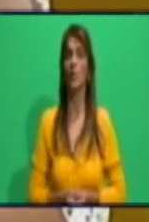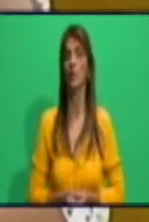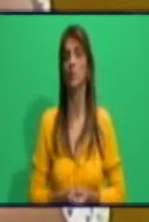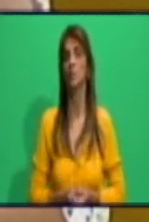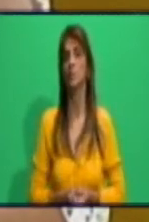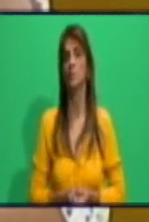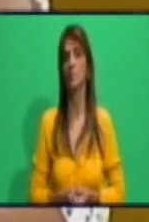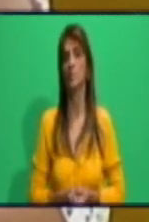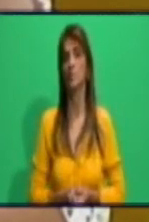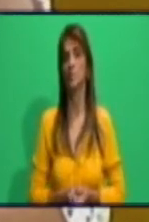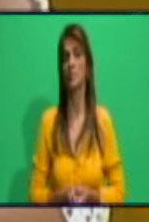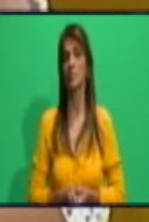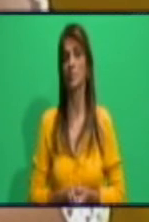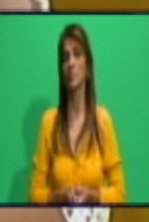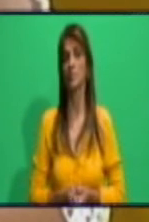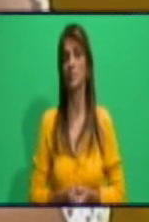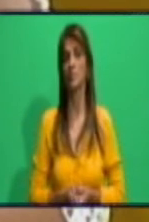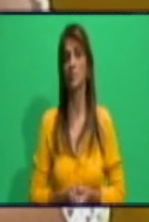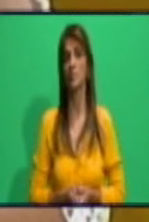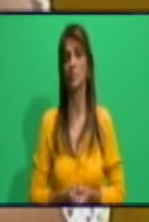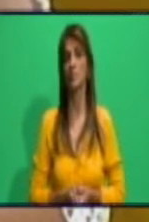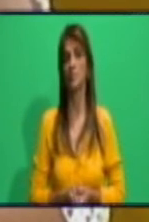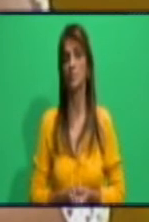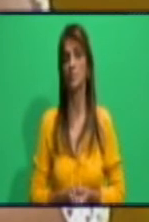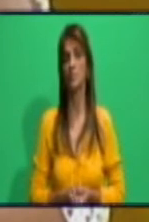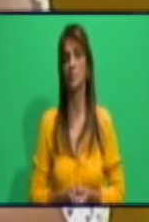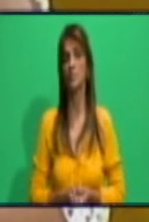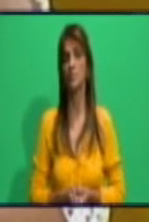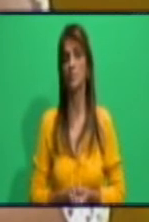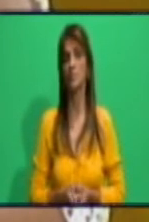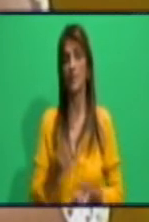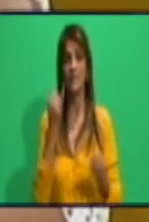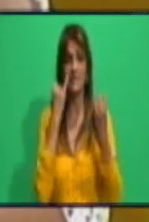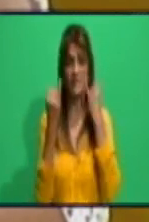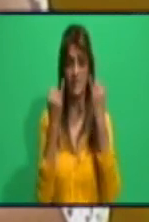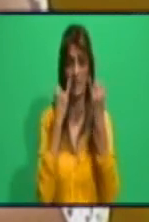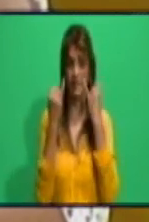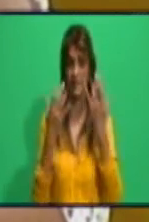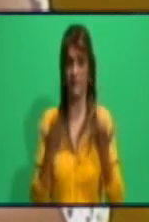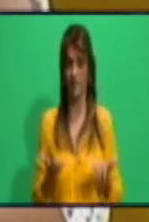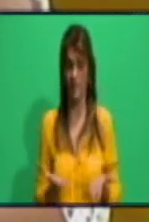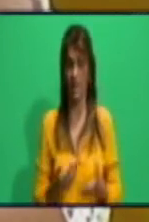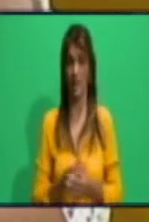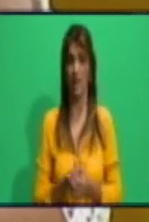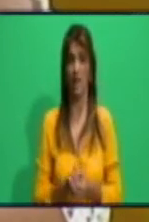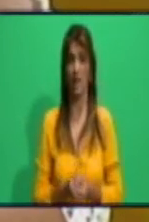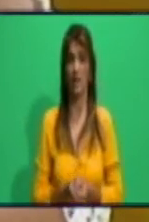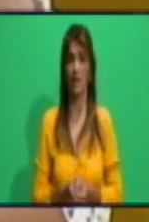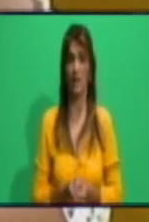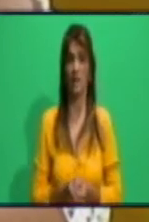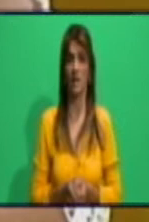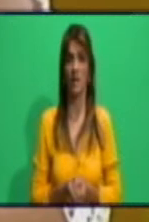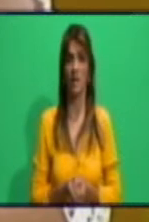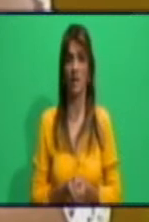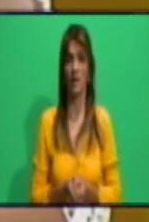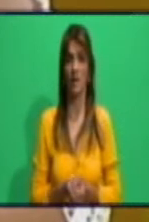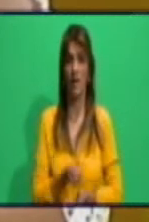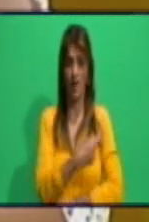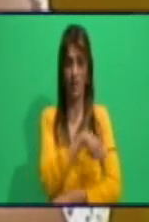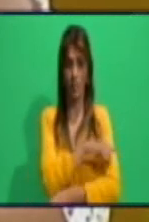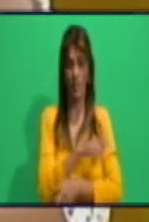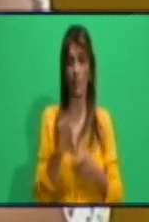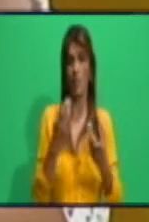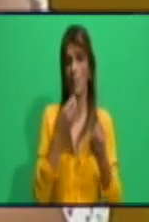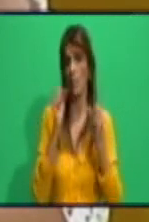los equipos básicos de salud, desde que se identifica por el pesquisador, y ahí empieza